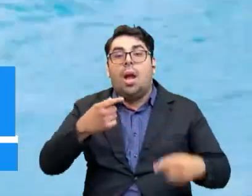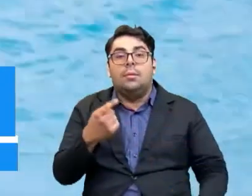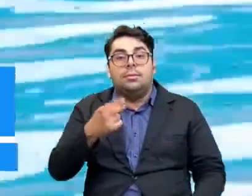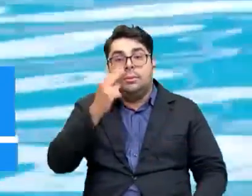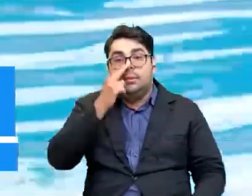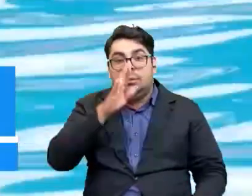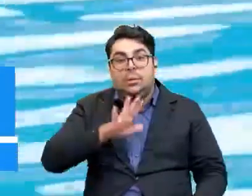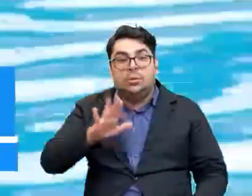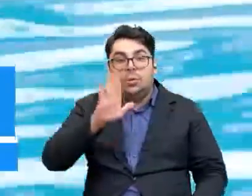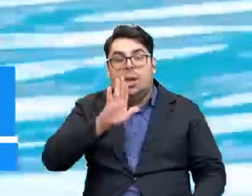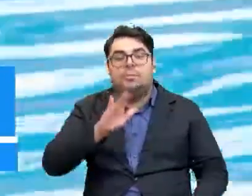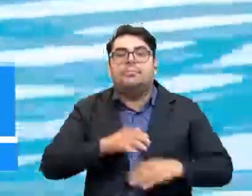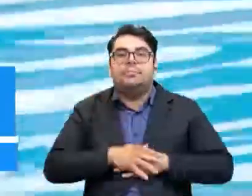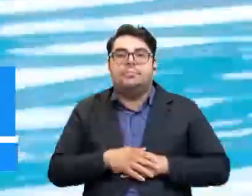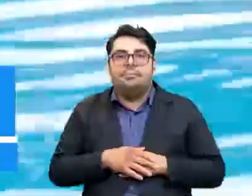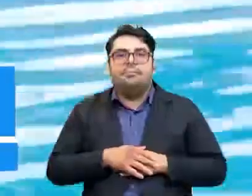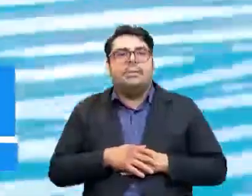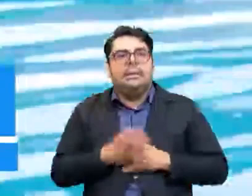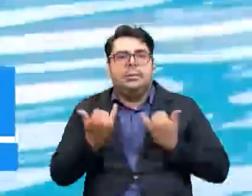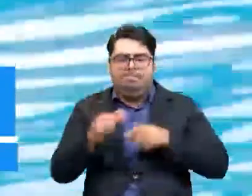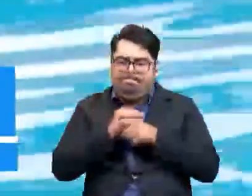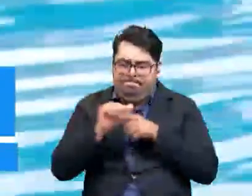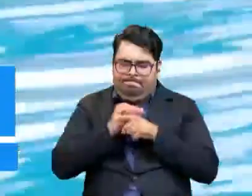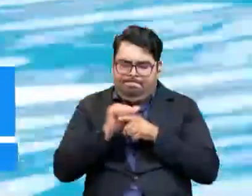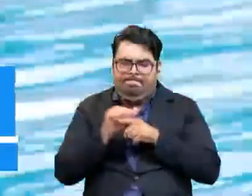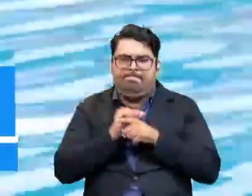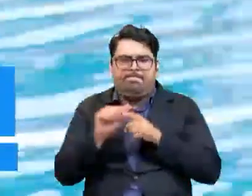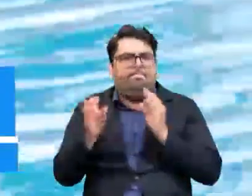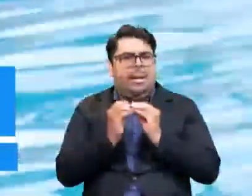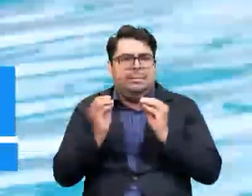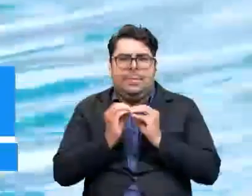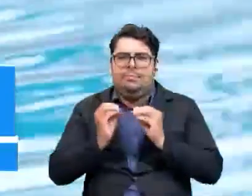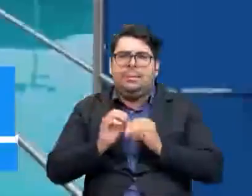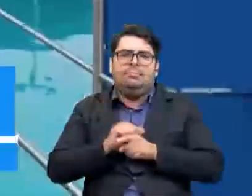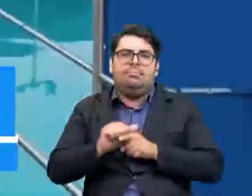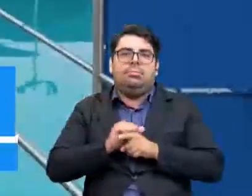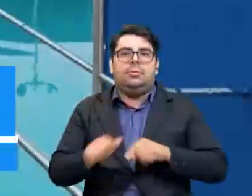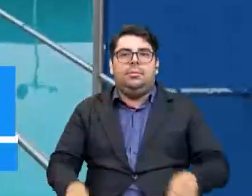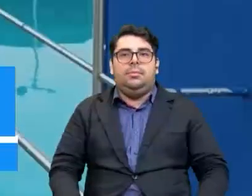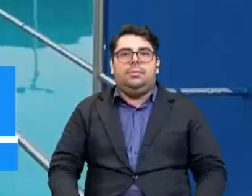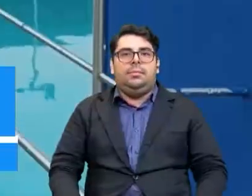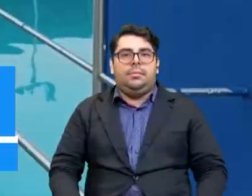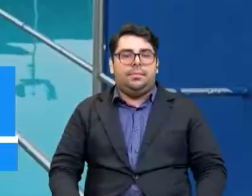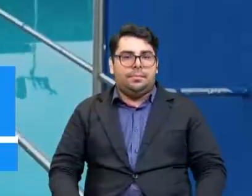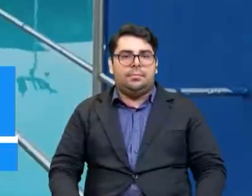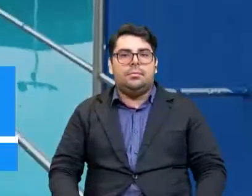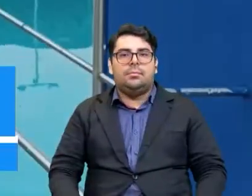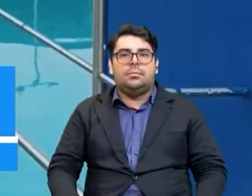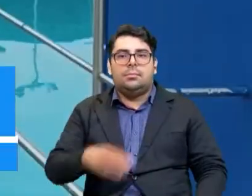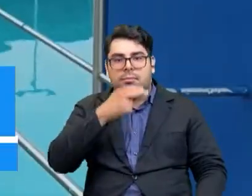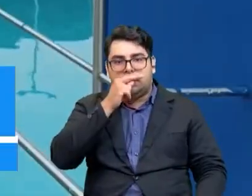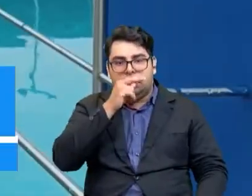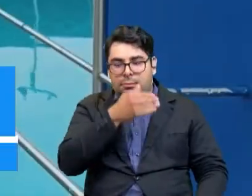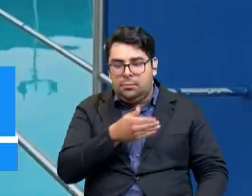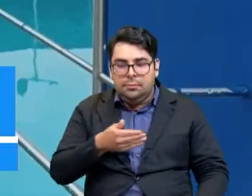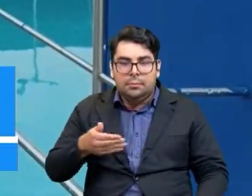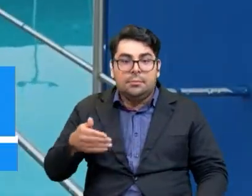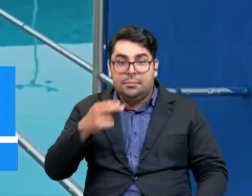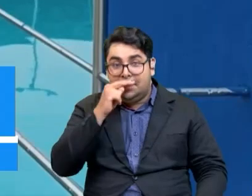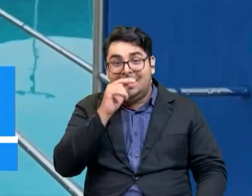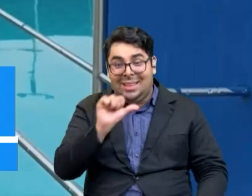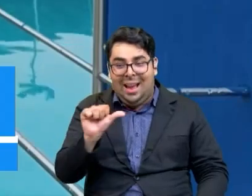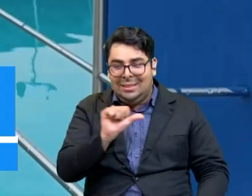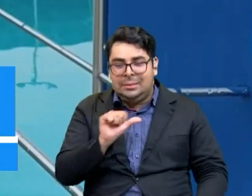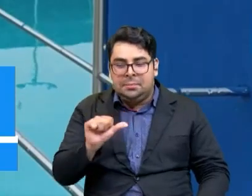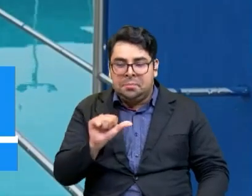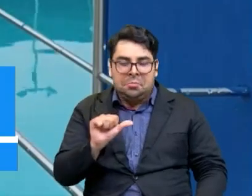en agua, se han intensificado las jornadas de preparación física. Bueno, las niñas, los jueces nos hicieron una acotación de